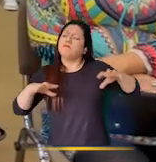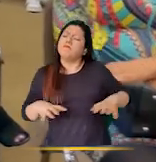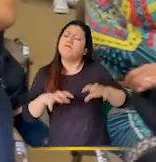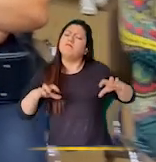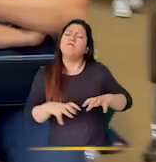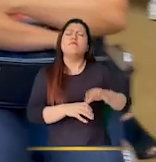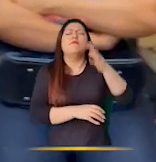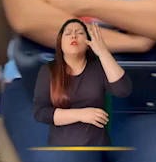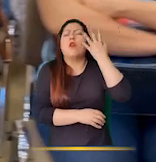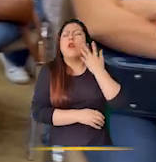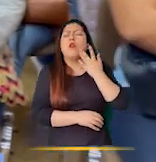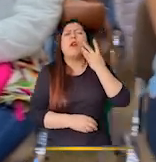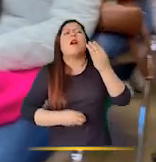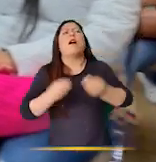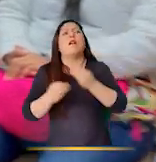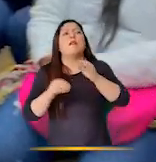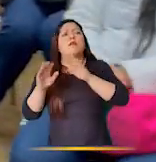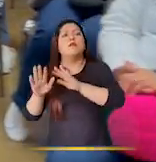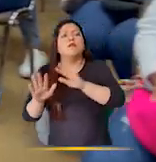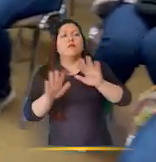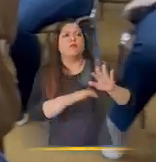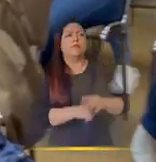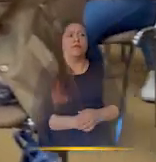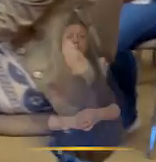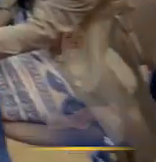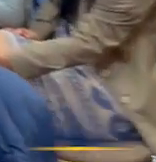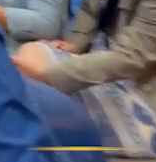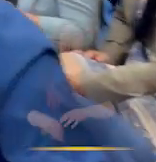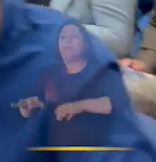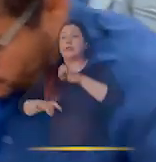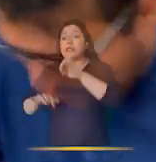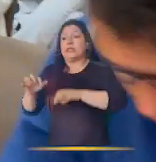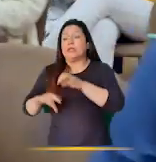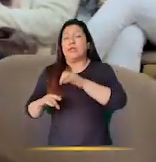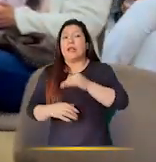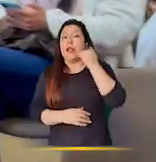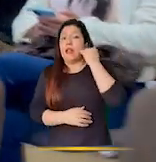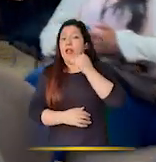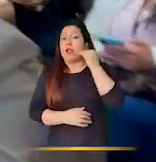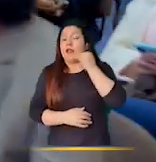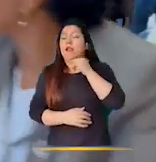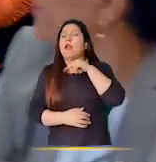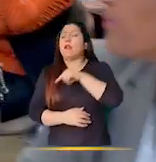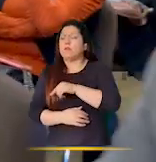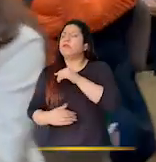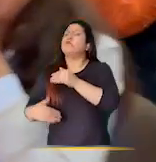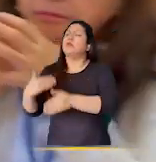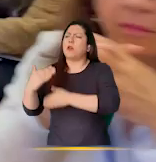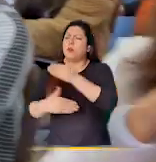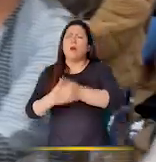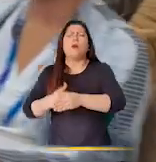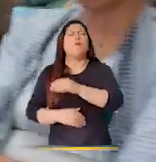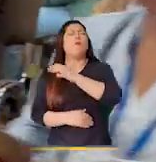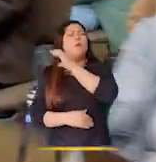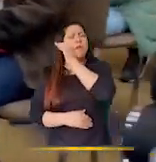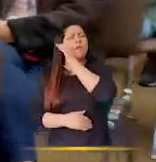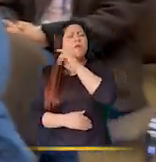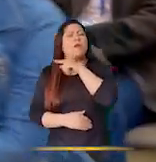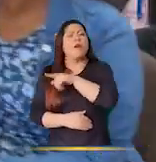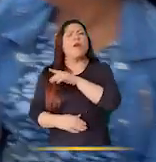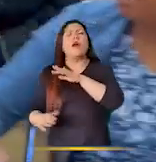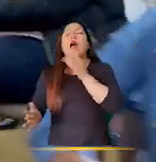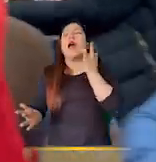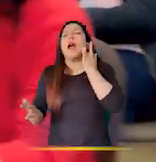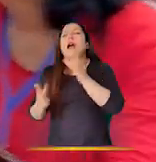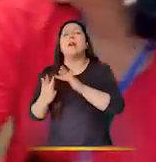empoderadas desde cada una de las actividades que a diario realizan. La Secretaría de la Mujer viene desarrollando este tipo de